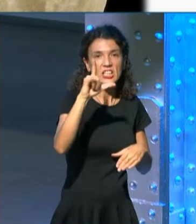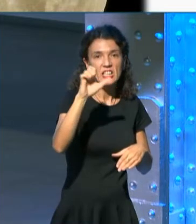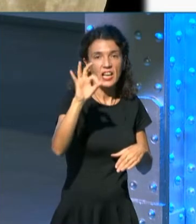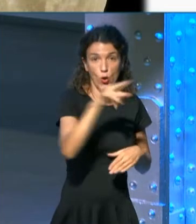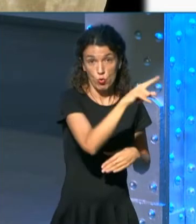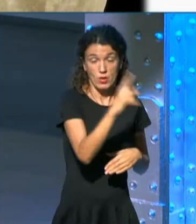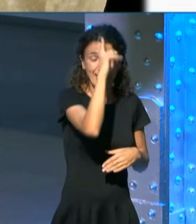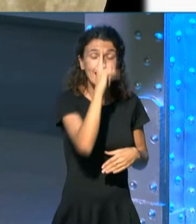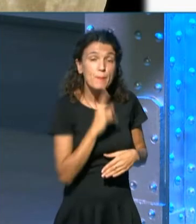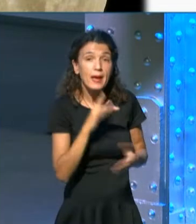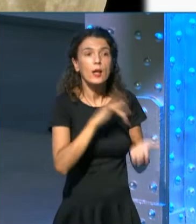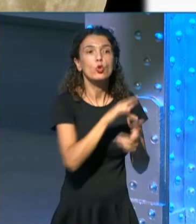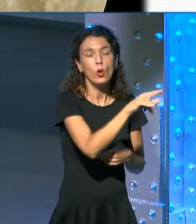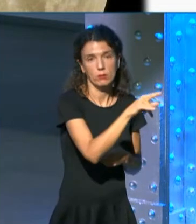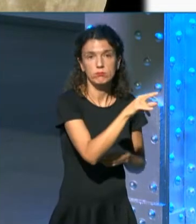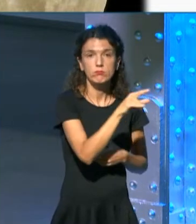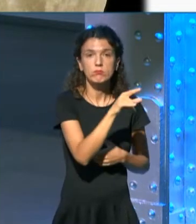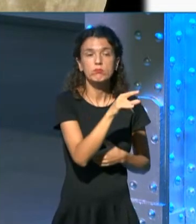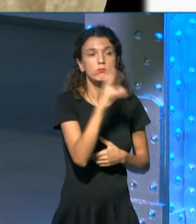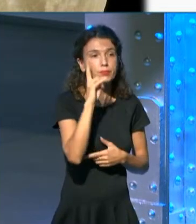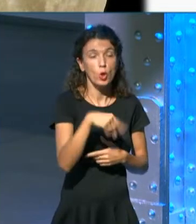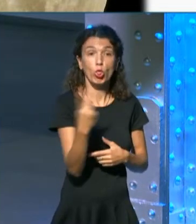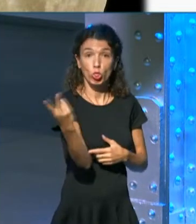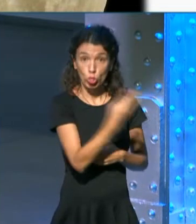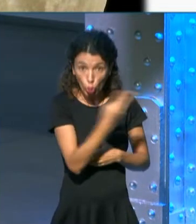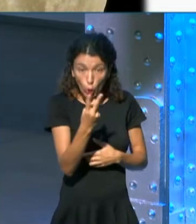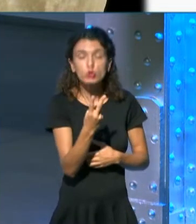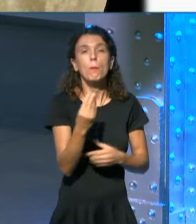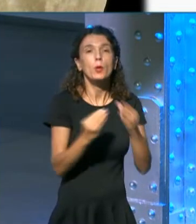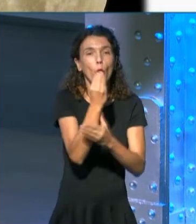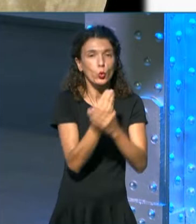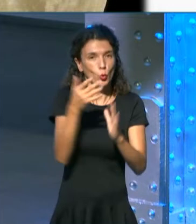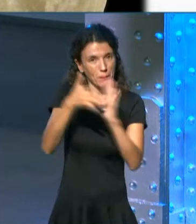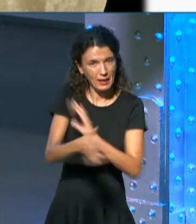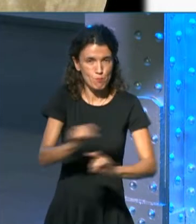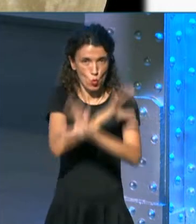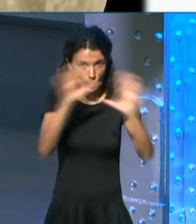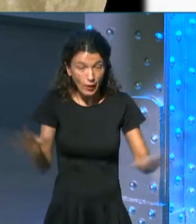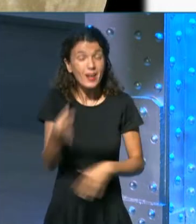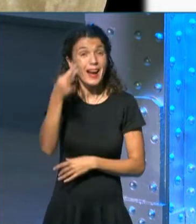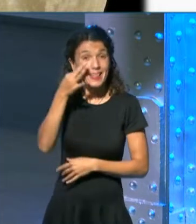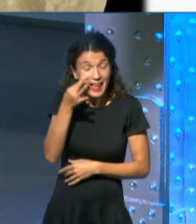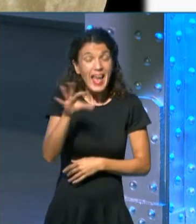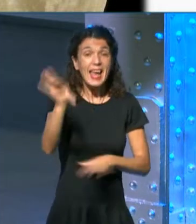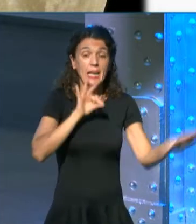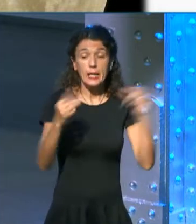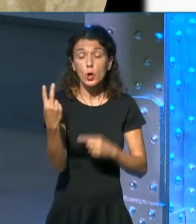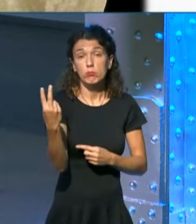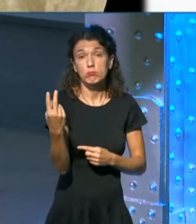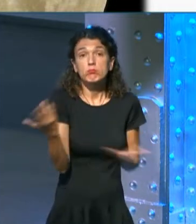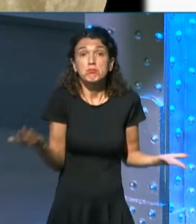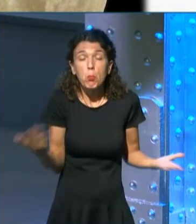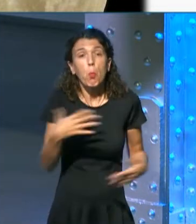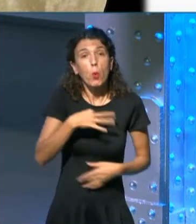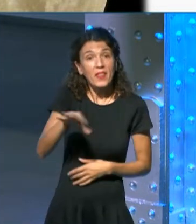una imagen, yo creo que fácilmente reconocible. Los dos definen ese producto. En realidad, si tuviéramos que elegir uno, posiblemente